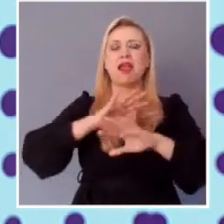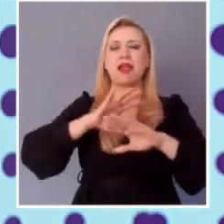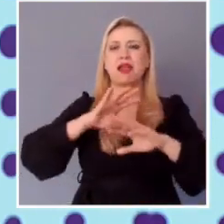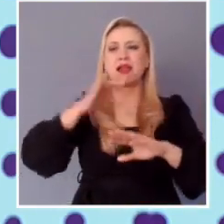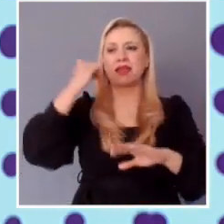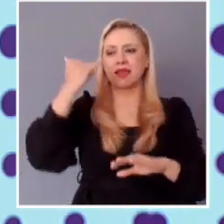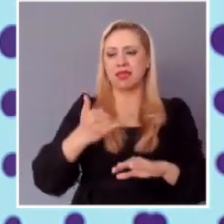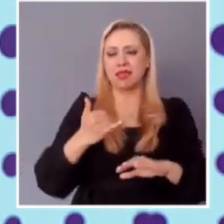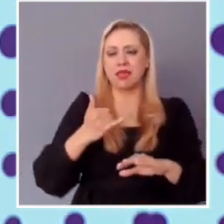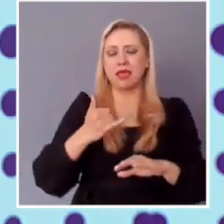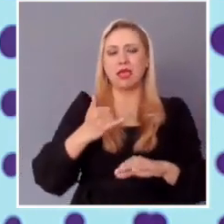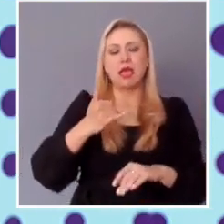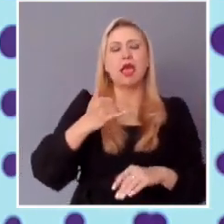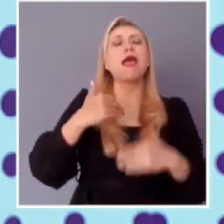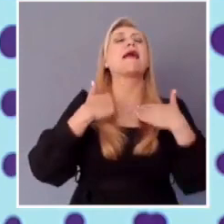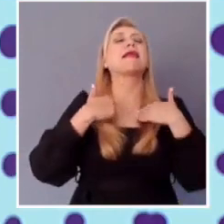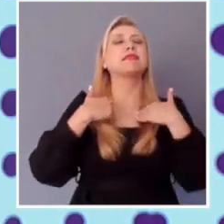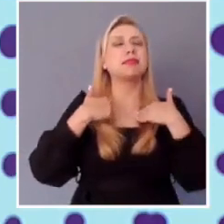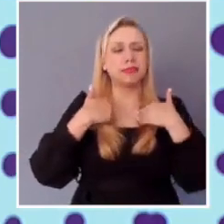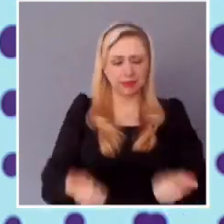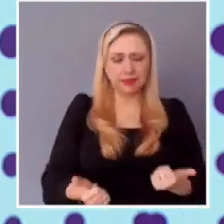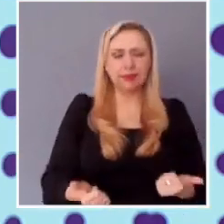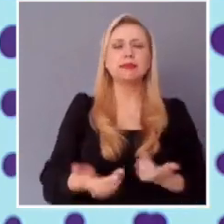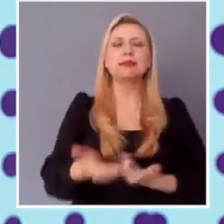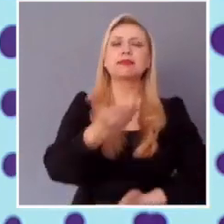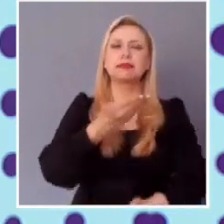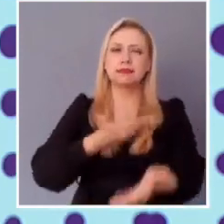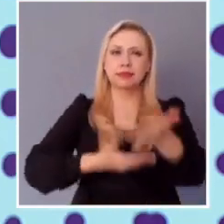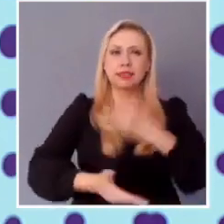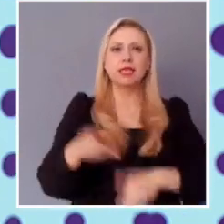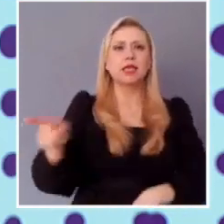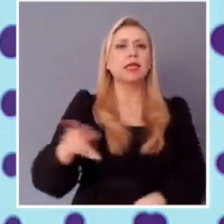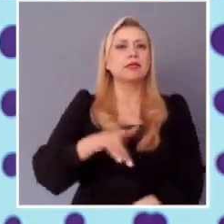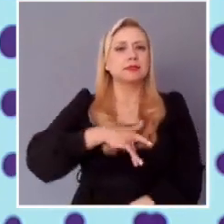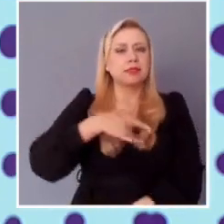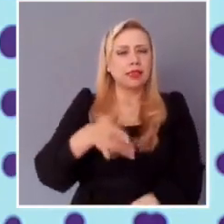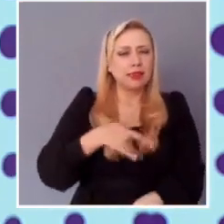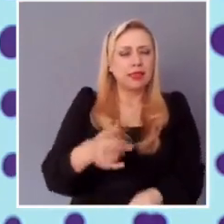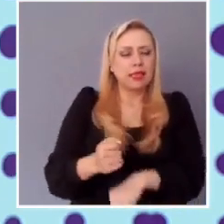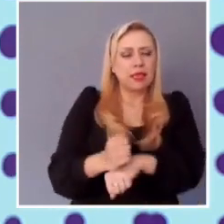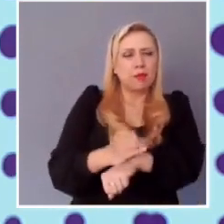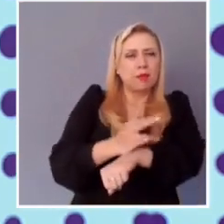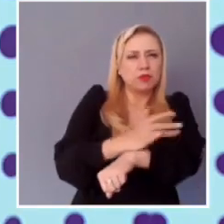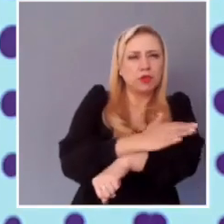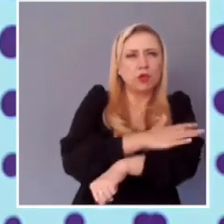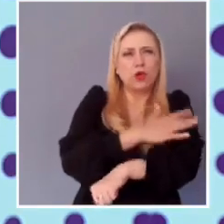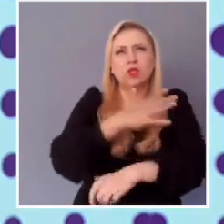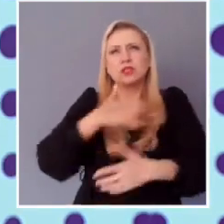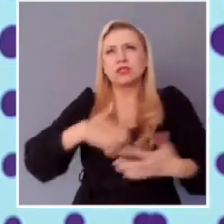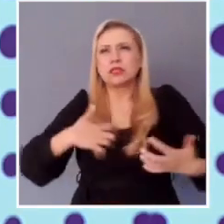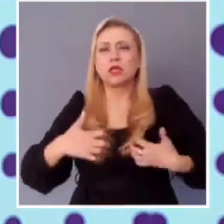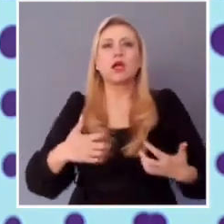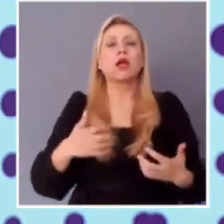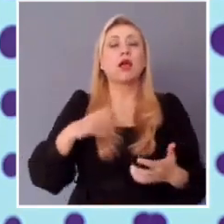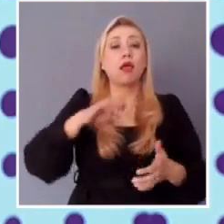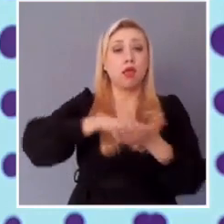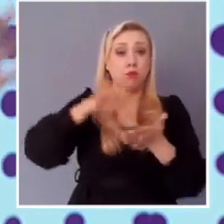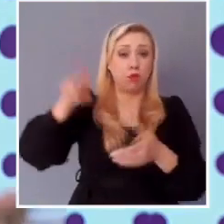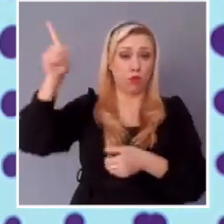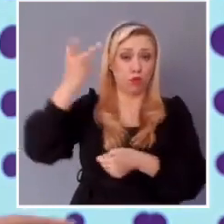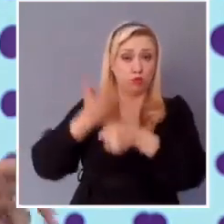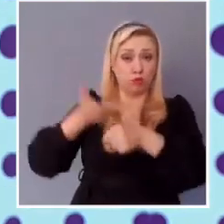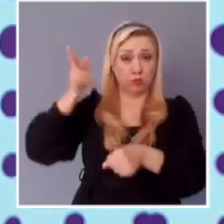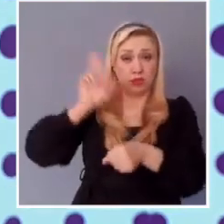las emociones, ¿no? Porque en este caso también, por ejemplo, en un modelo asilar, ¿qué sucede cuando hay una crisis? Bueno, pues que